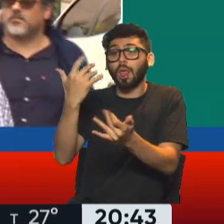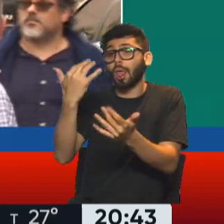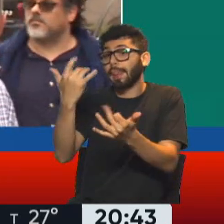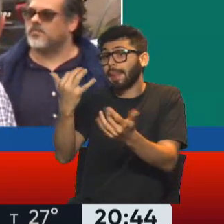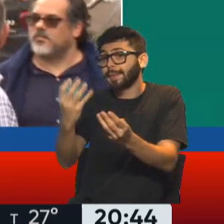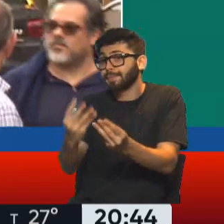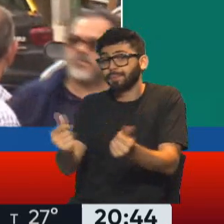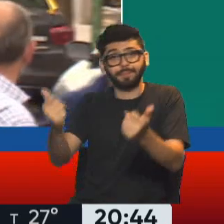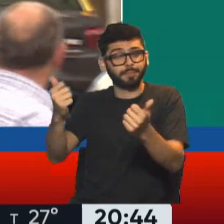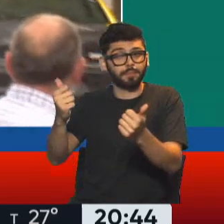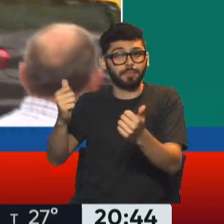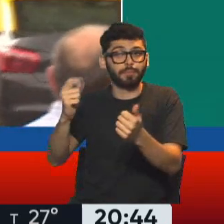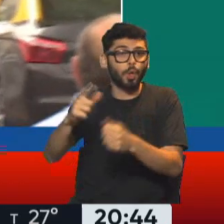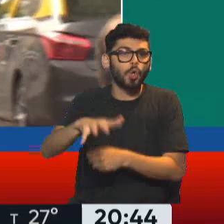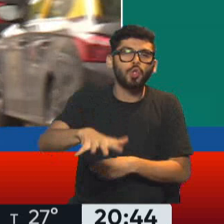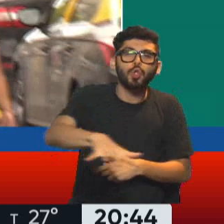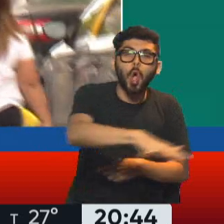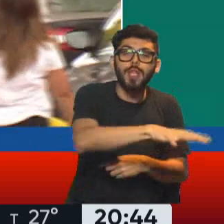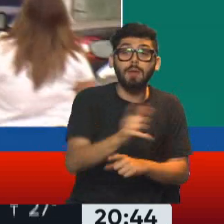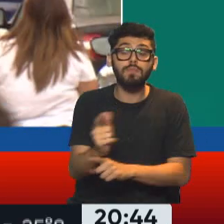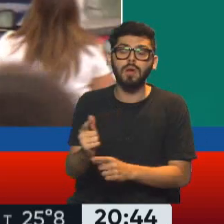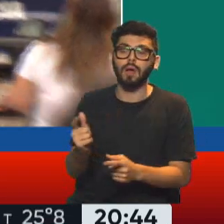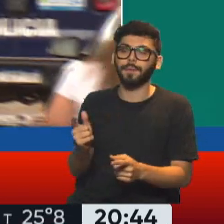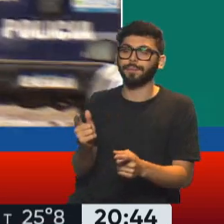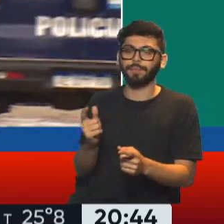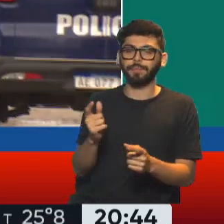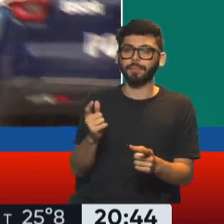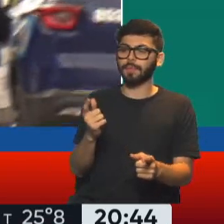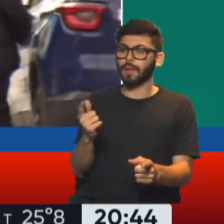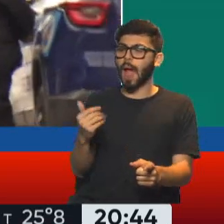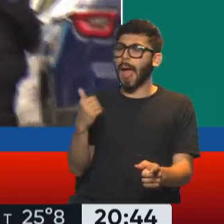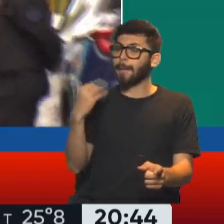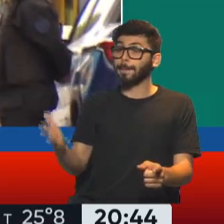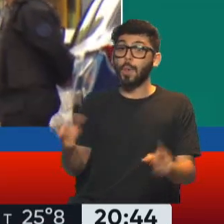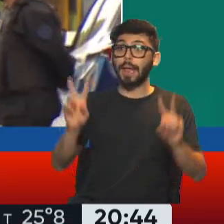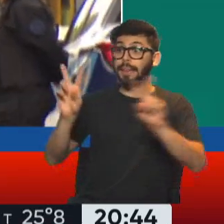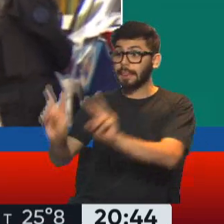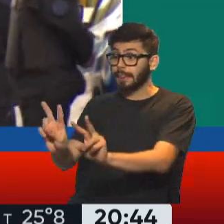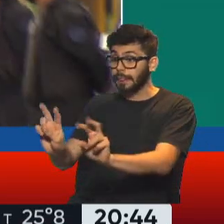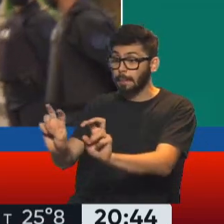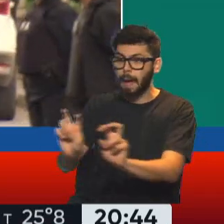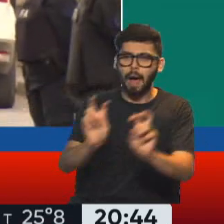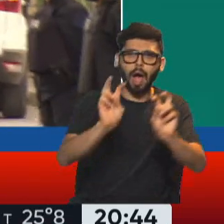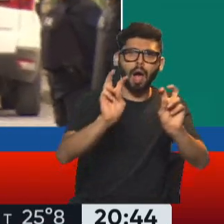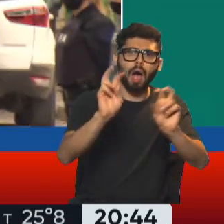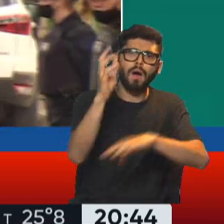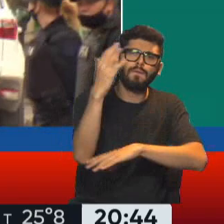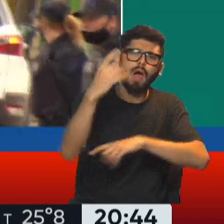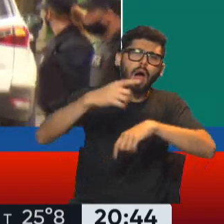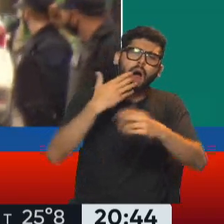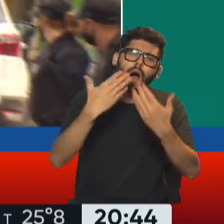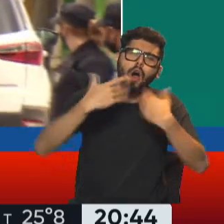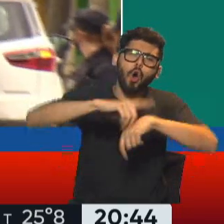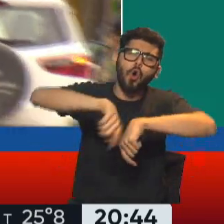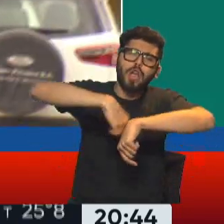Y cómo replica esto en la sociedad, la utilización que se hace de este tema durante horas y Sí. horas de televisión, de diarios, de radios, no importa.